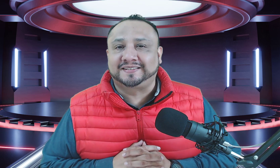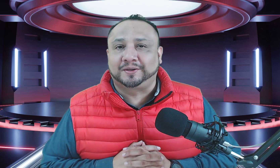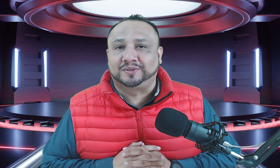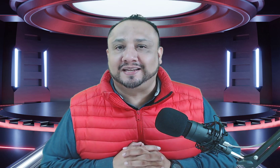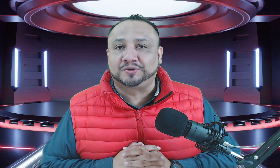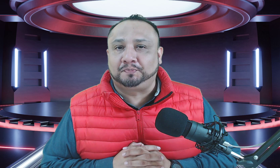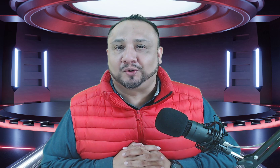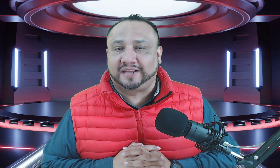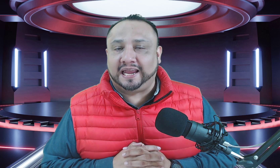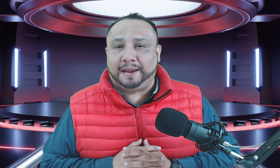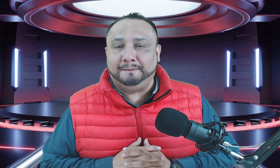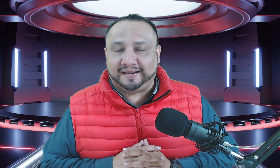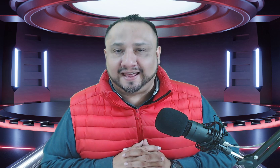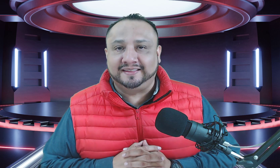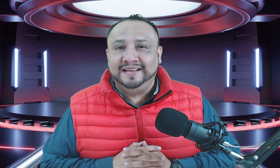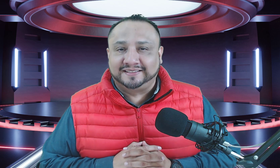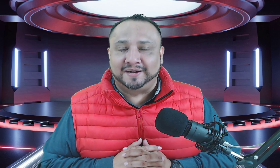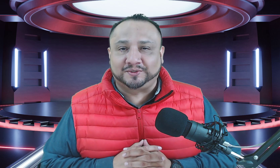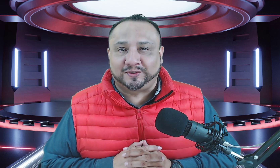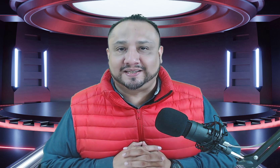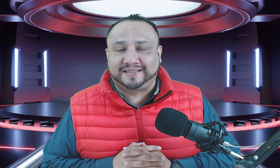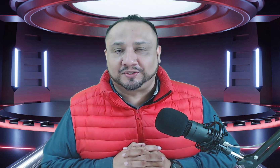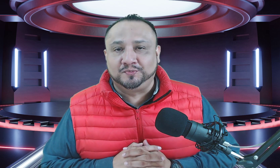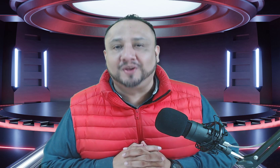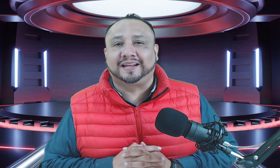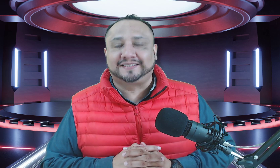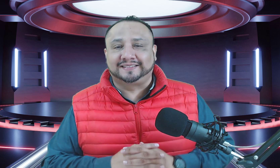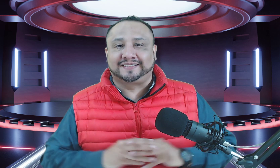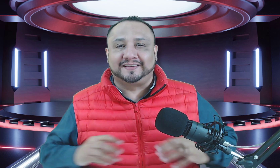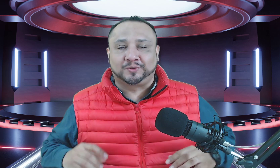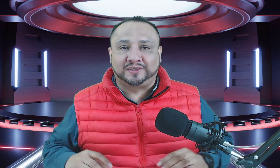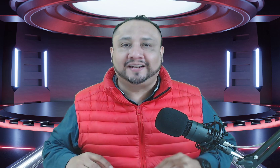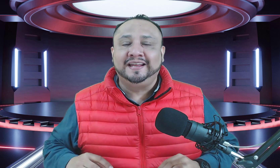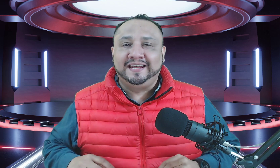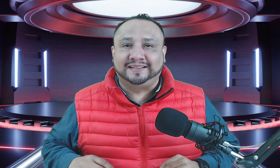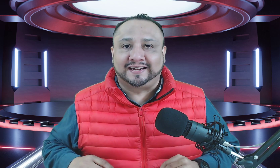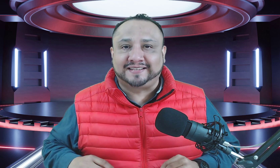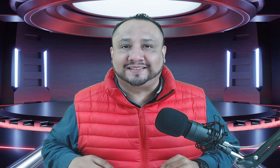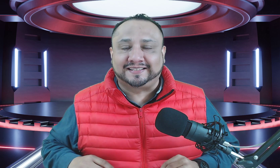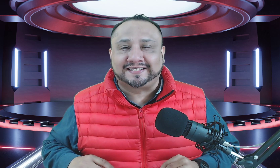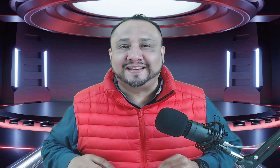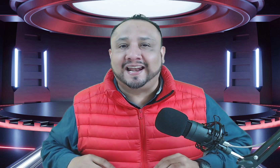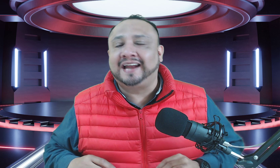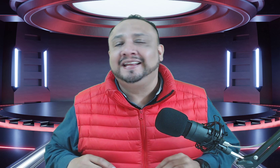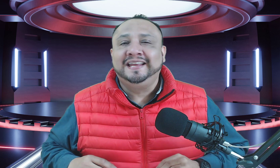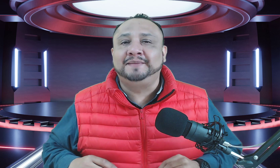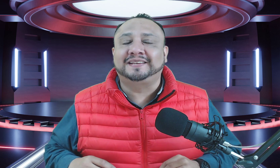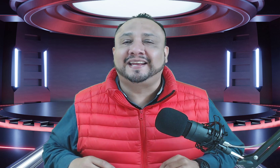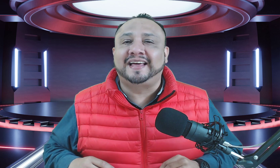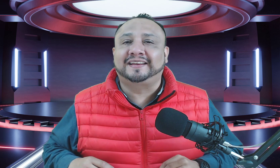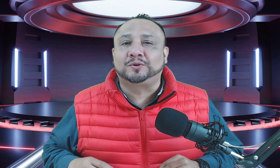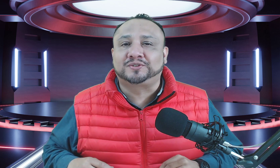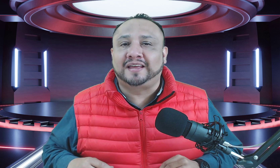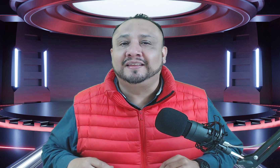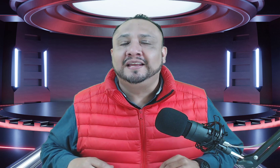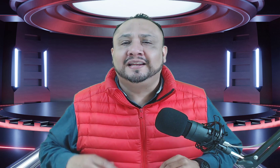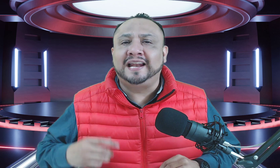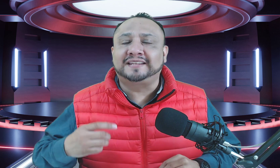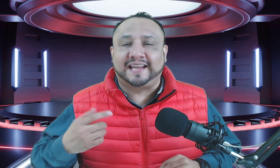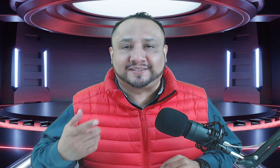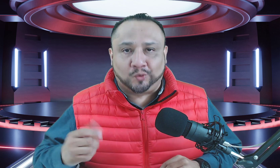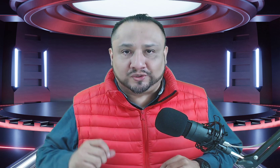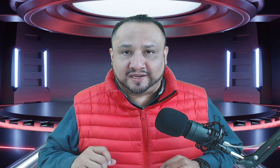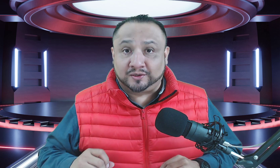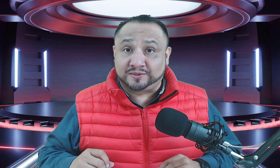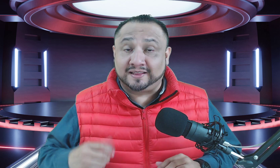la frase que utilizo porque, en verdad, tenemos cosas que son muy interesantes de discutir, interesantes de señalar, y más que nada que usted